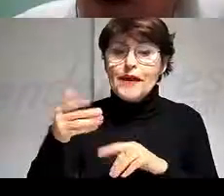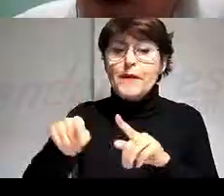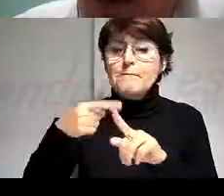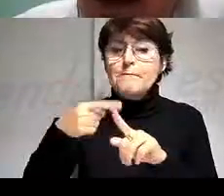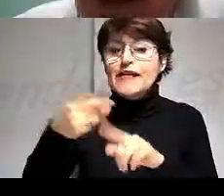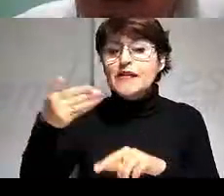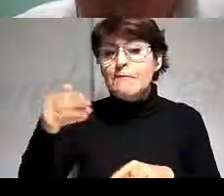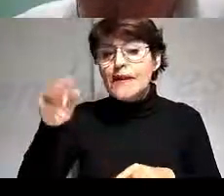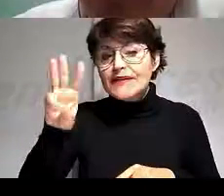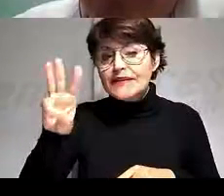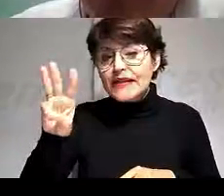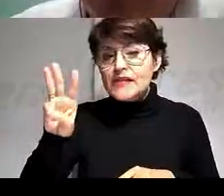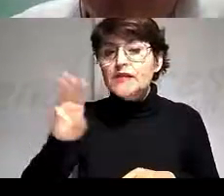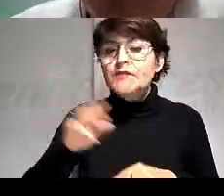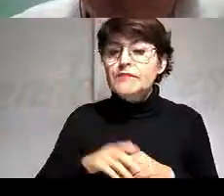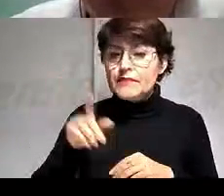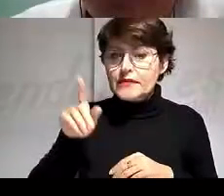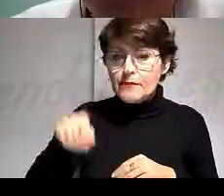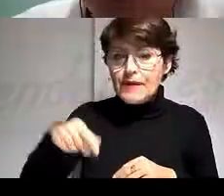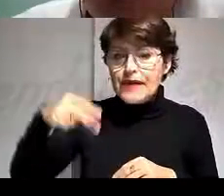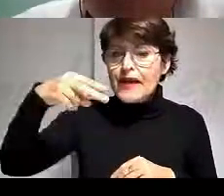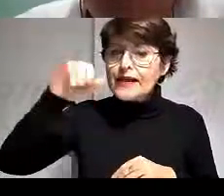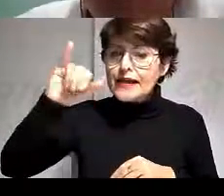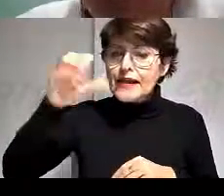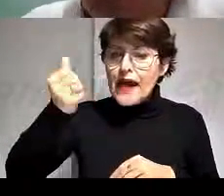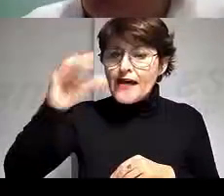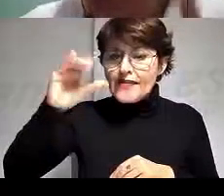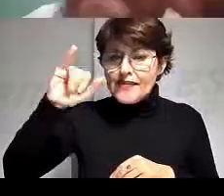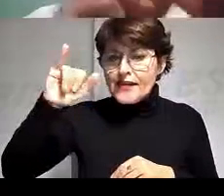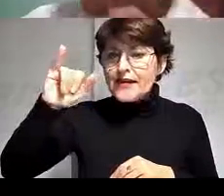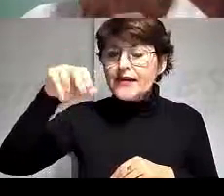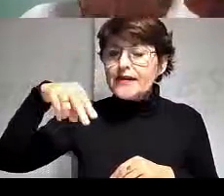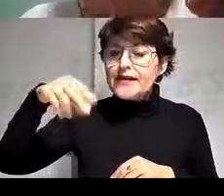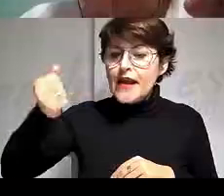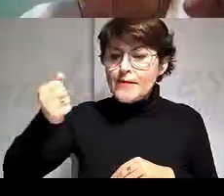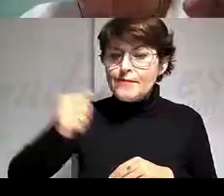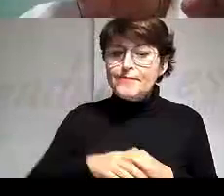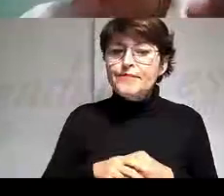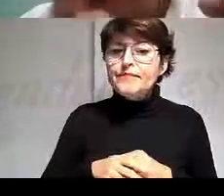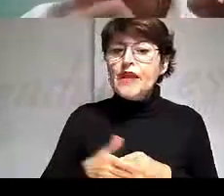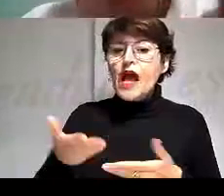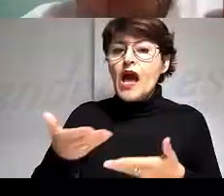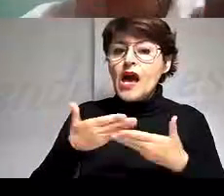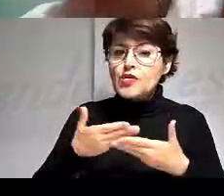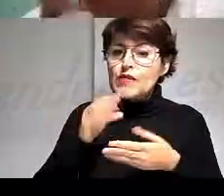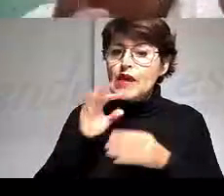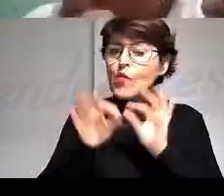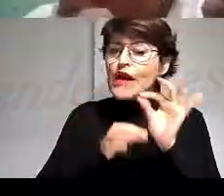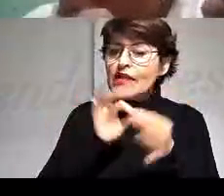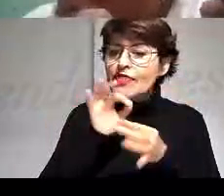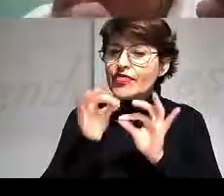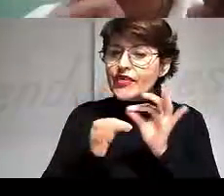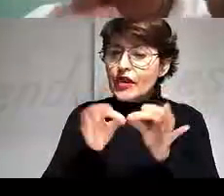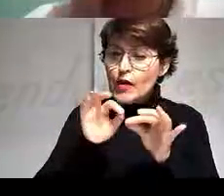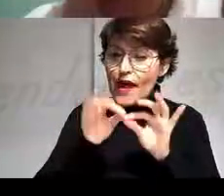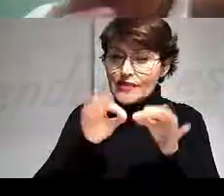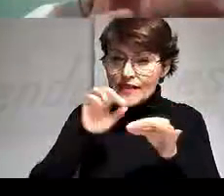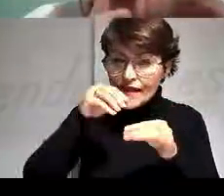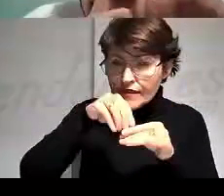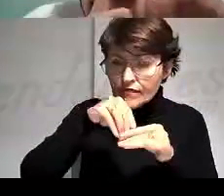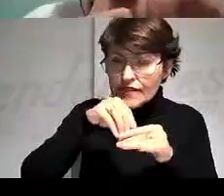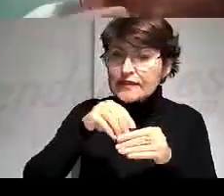B3 o la niacina, que actúa, decíamos antes que la mitocondria es el aparato respiratorio a partir del cual se